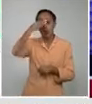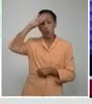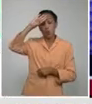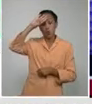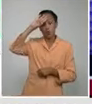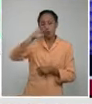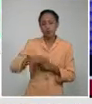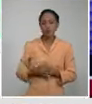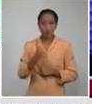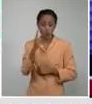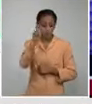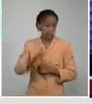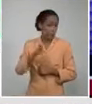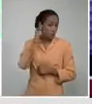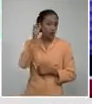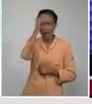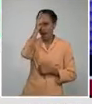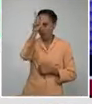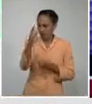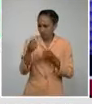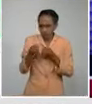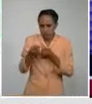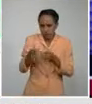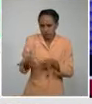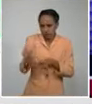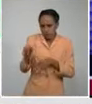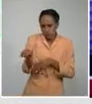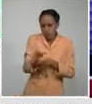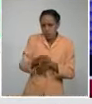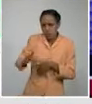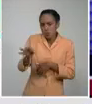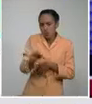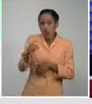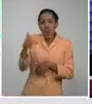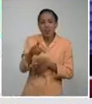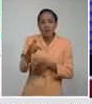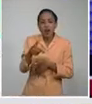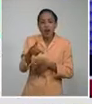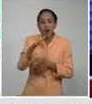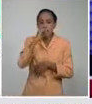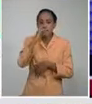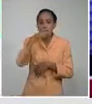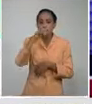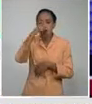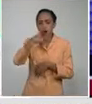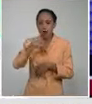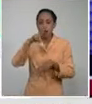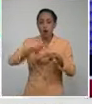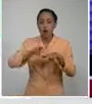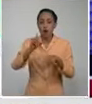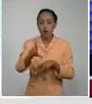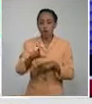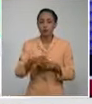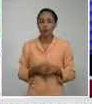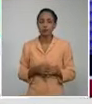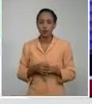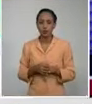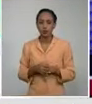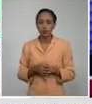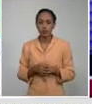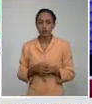alemana, que es un caso autóctono del municipio Jibara en la provincia de Holguín. Un portugués, también un